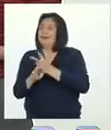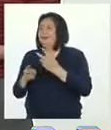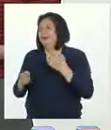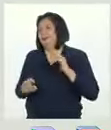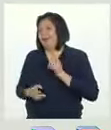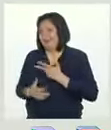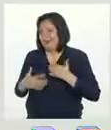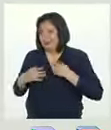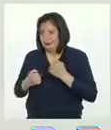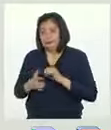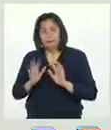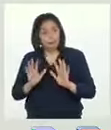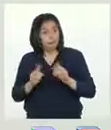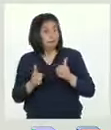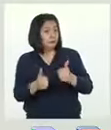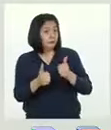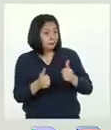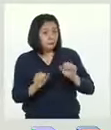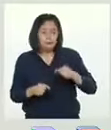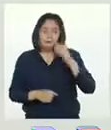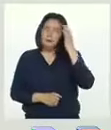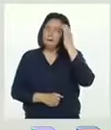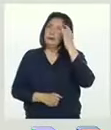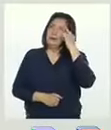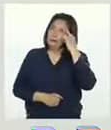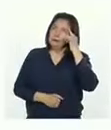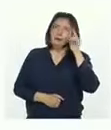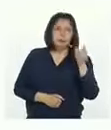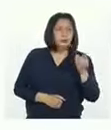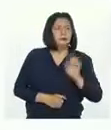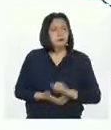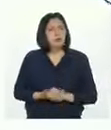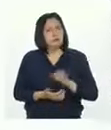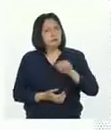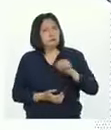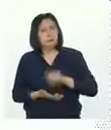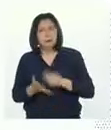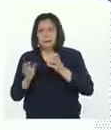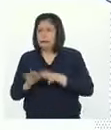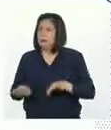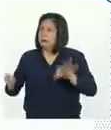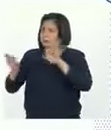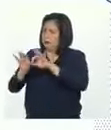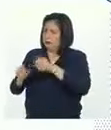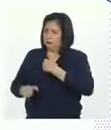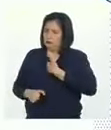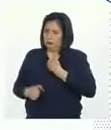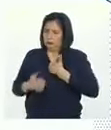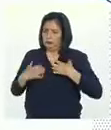salud. Y es bueno que podamos reflexionar sobre todo esto, porque tan importante